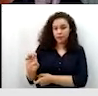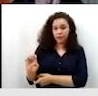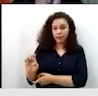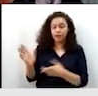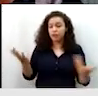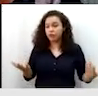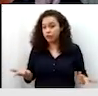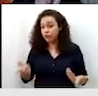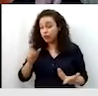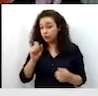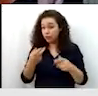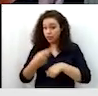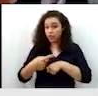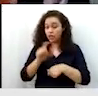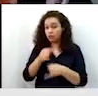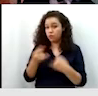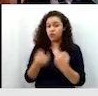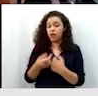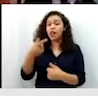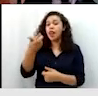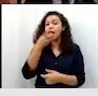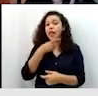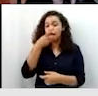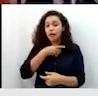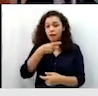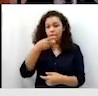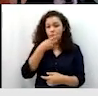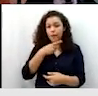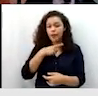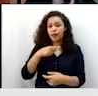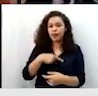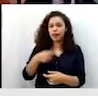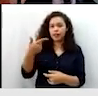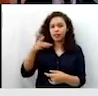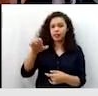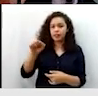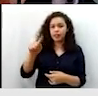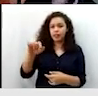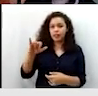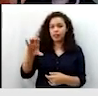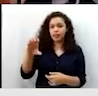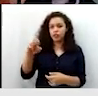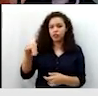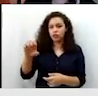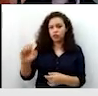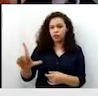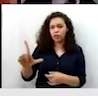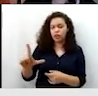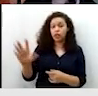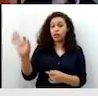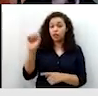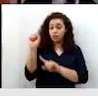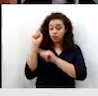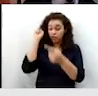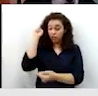También lo que nos puede producir este tipo de diabetes gestacional es que a lo mejor el bebé o el